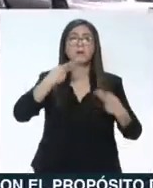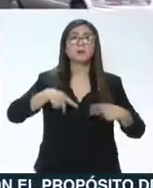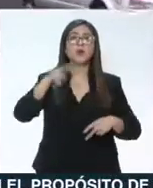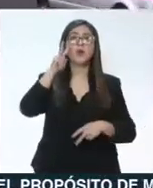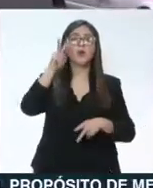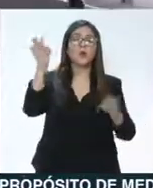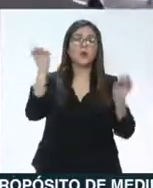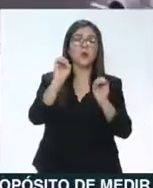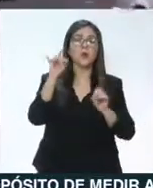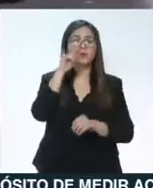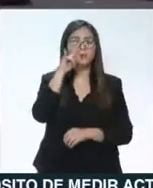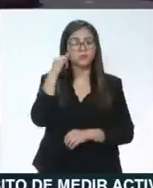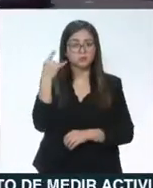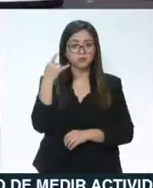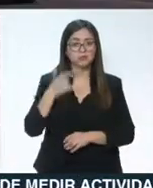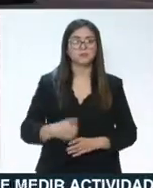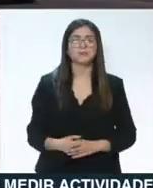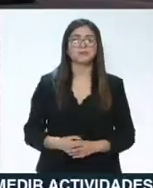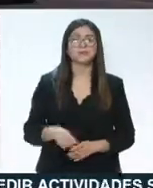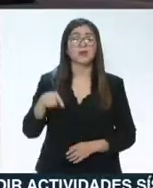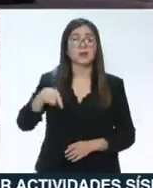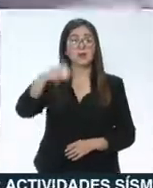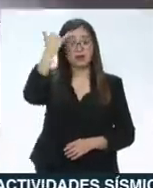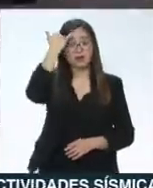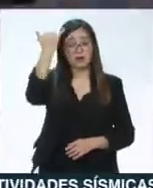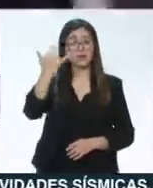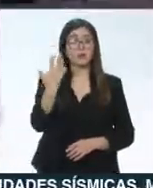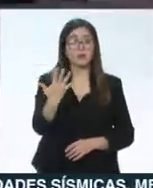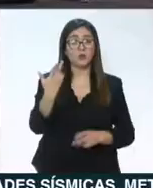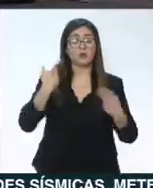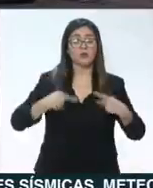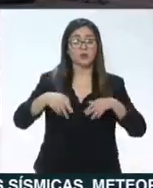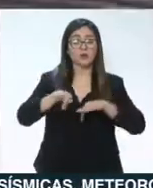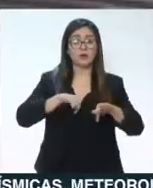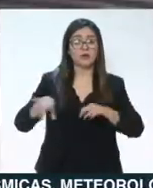Esta iniciativa cuenta con la participación de 50 funcionarios